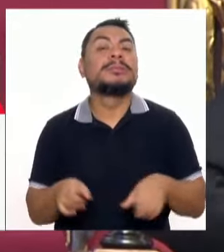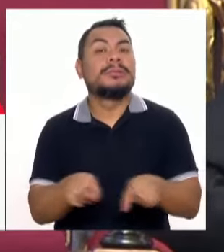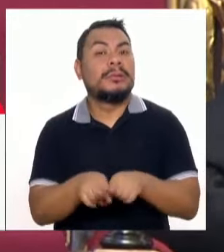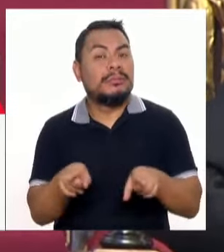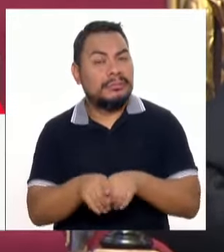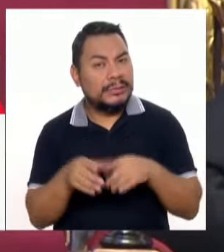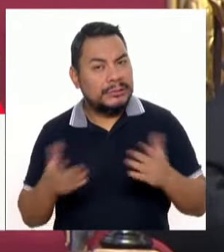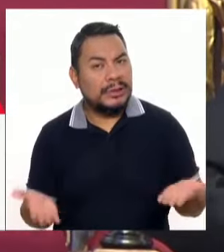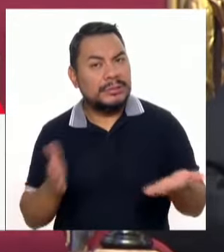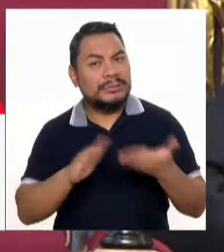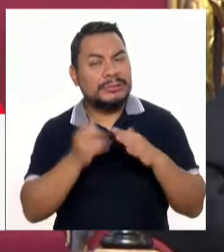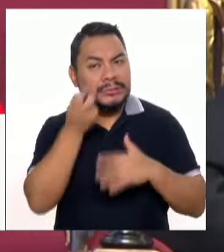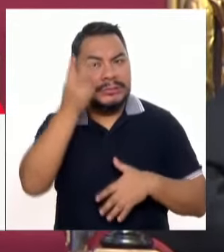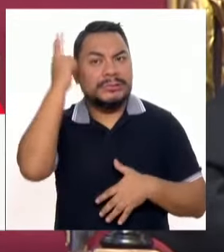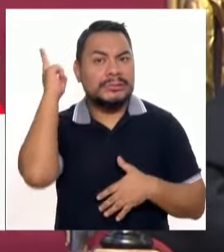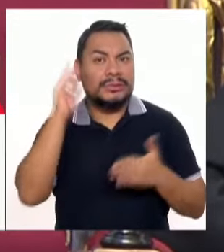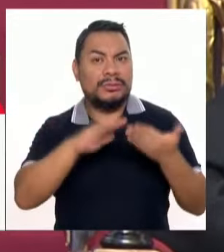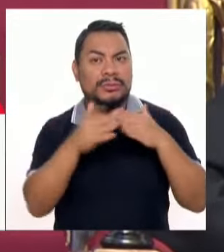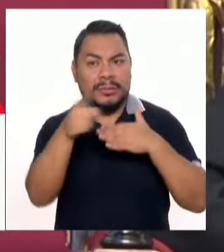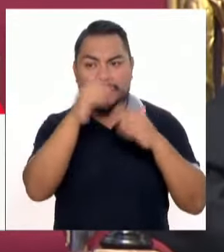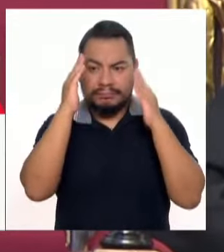poblaciones indígenas y originarias.